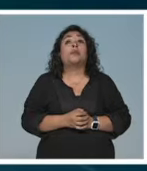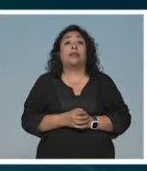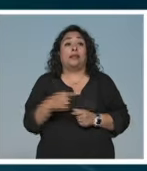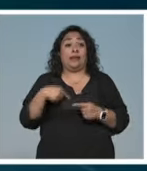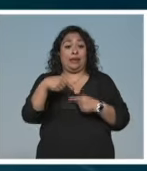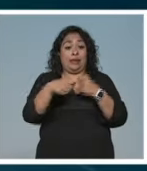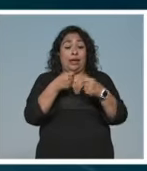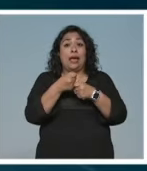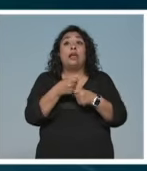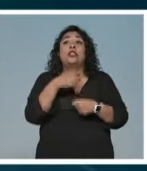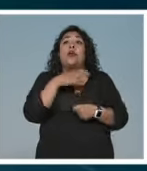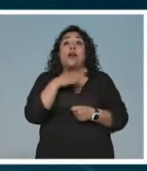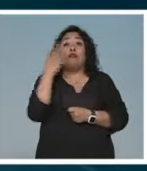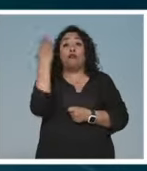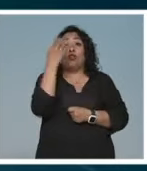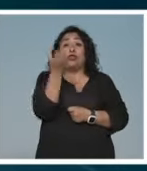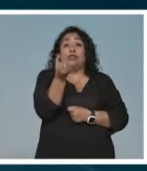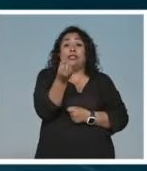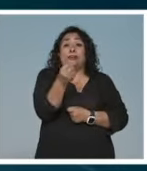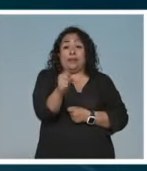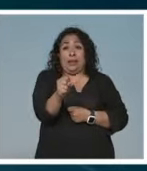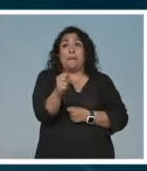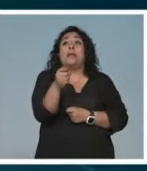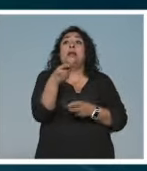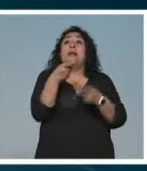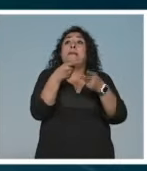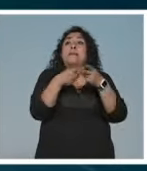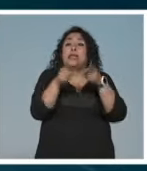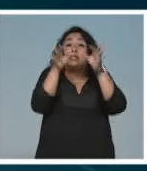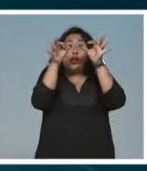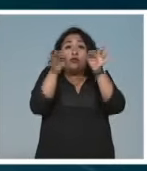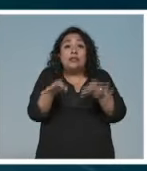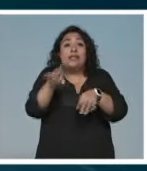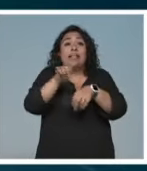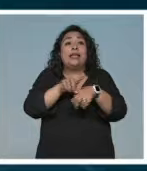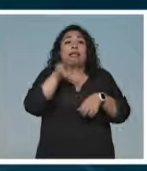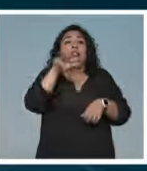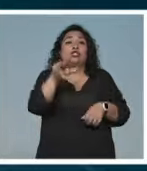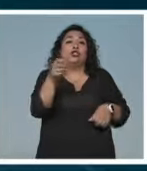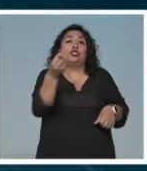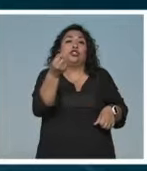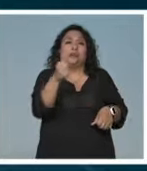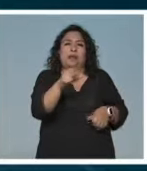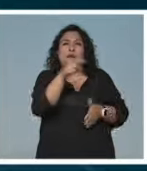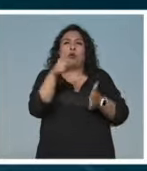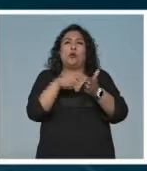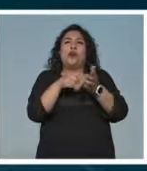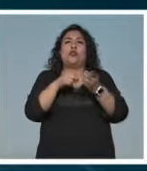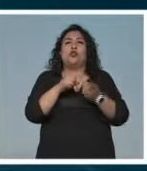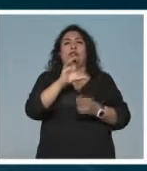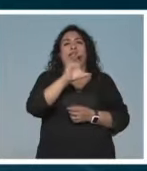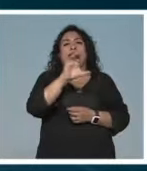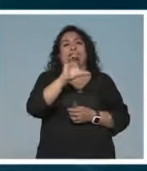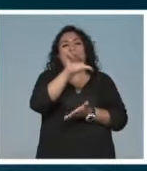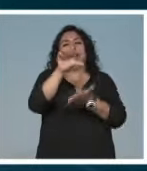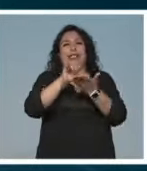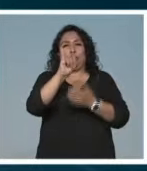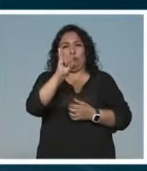Este año se realizará Fotoseptiembre, el cual comenzará oficialmente el 18 de septiembre en el Centro de la Imagen.